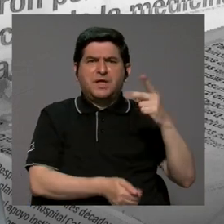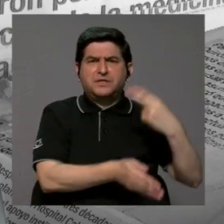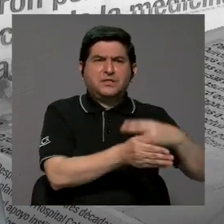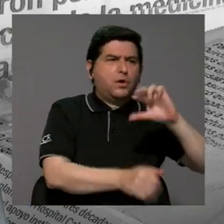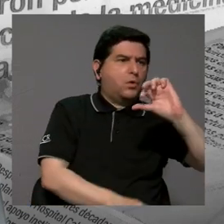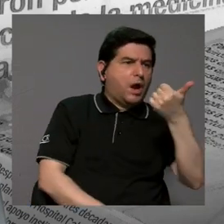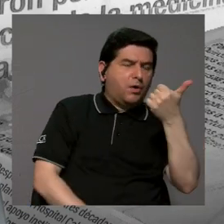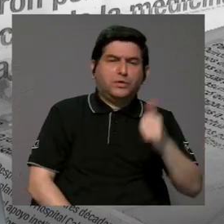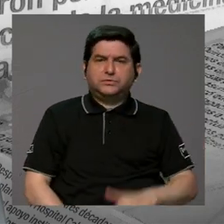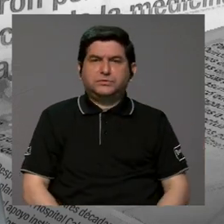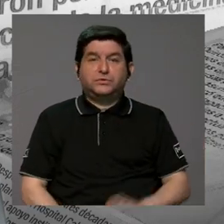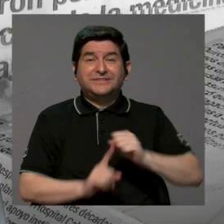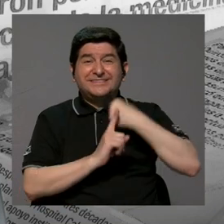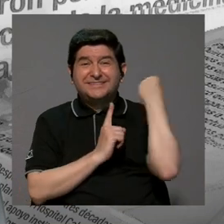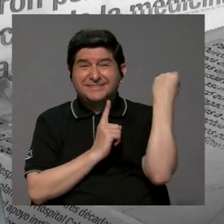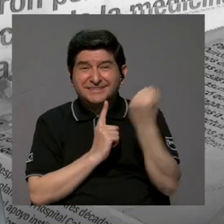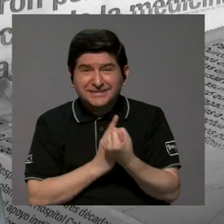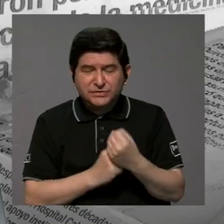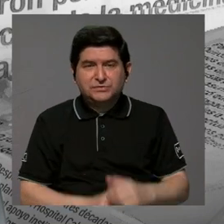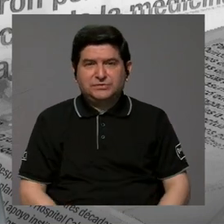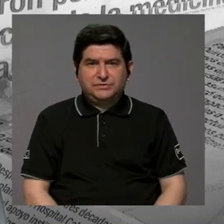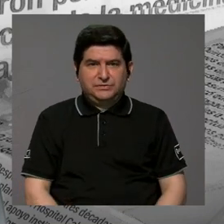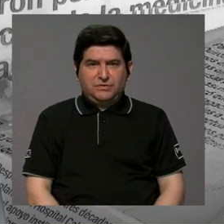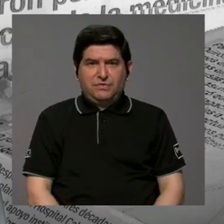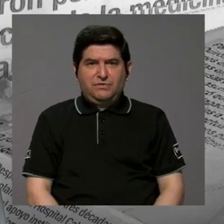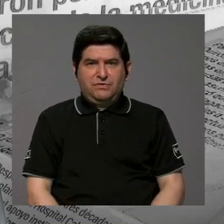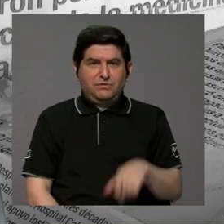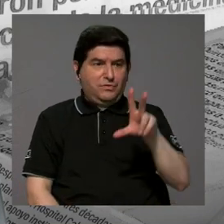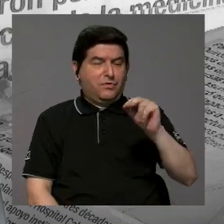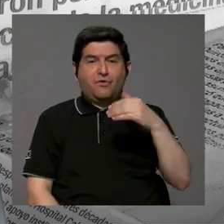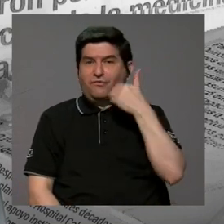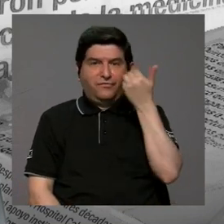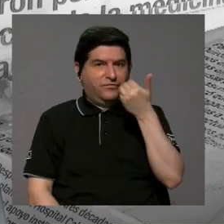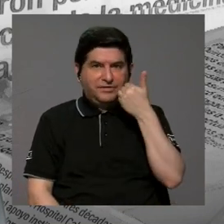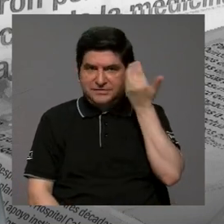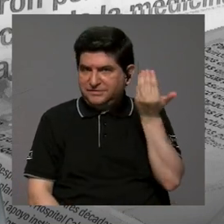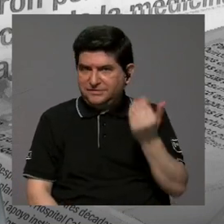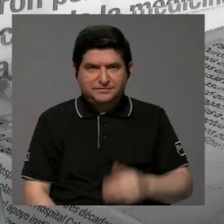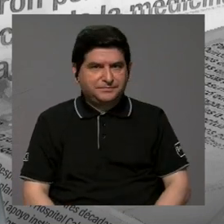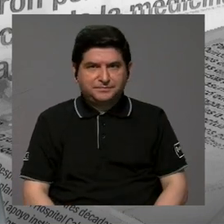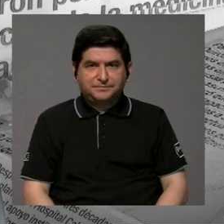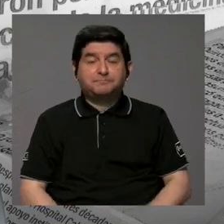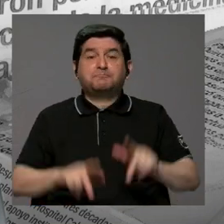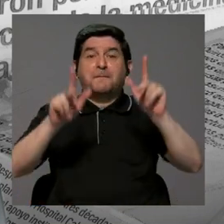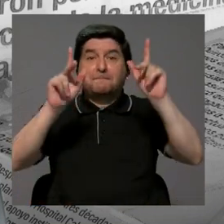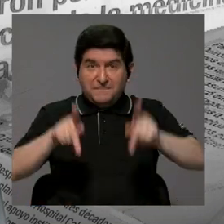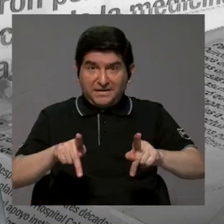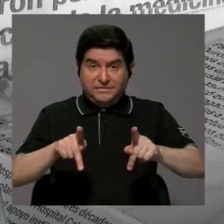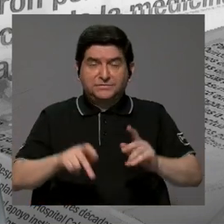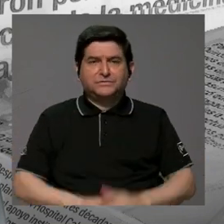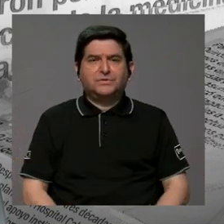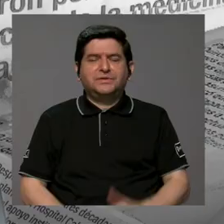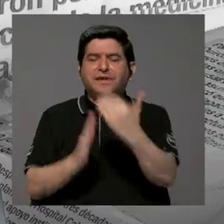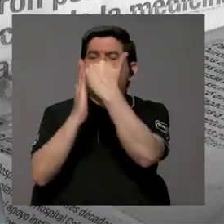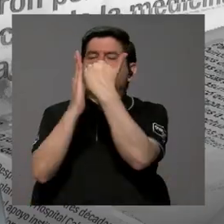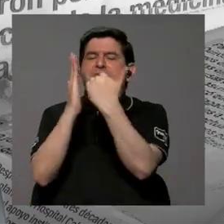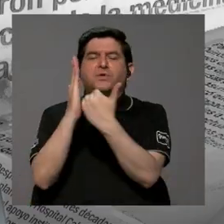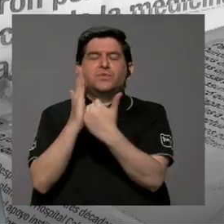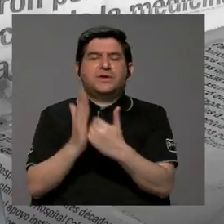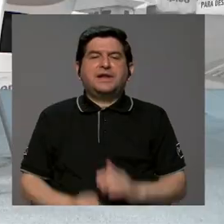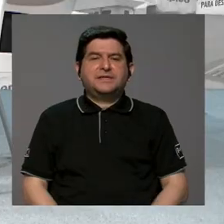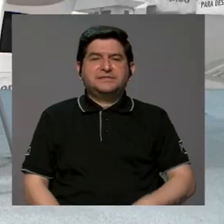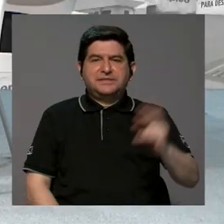otro en una situación que no es una situación fácil, a pacientes que están en lista de